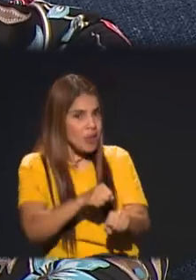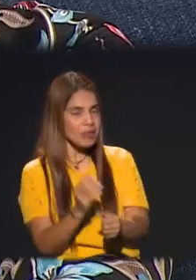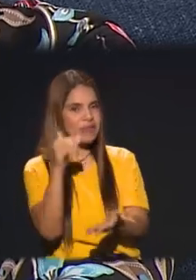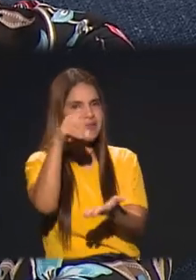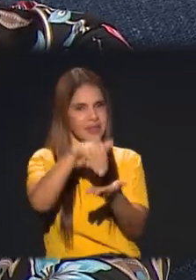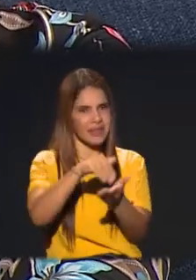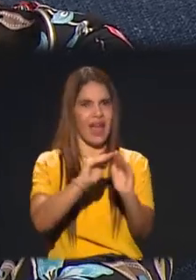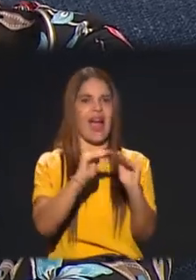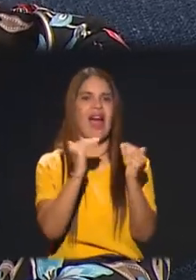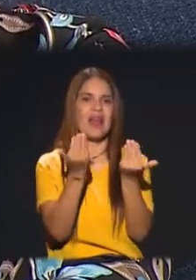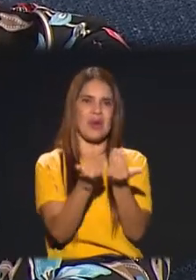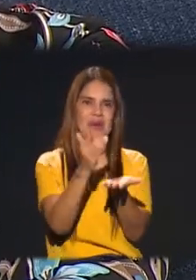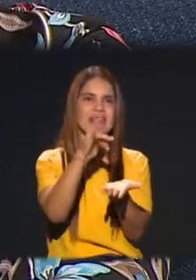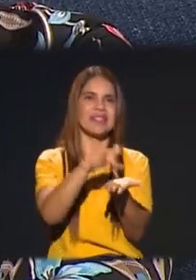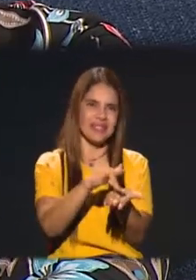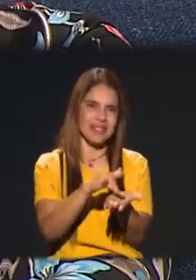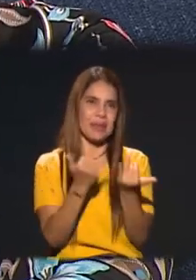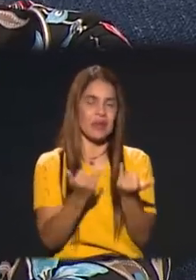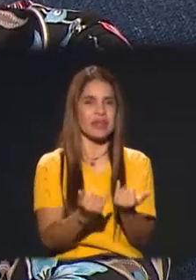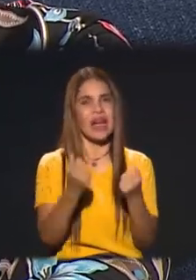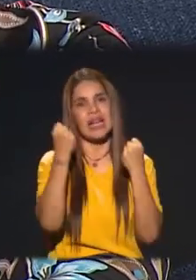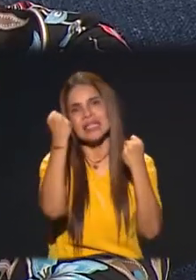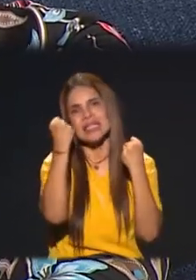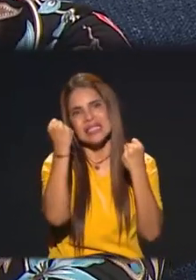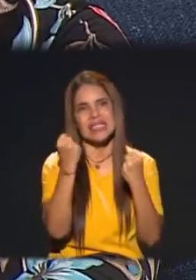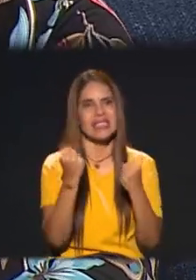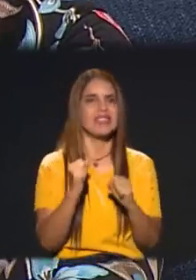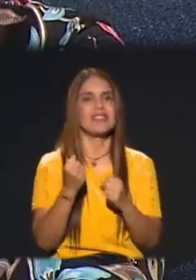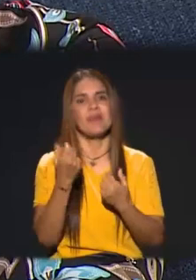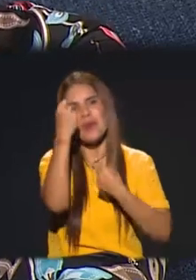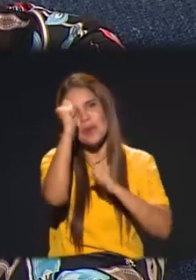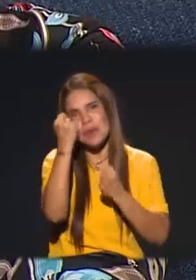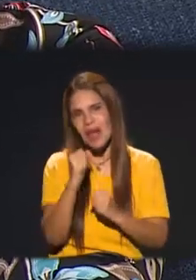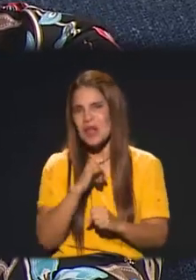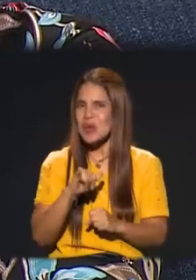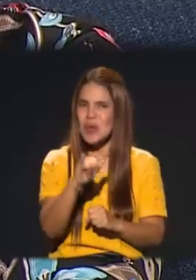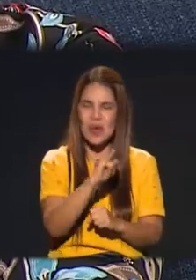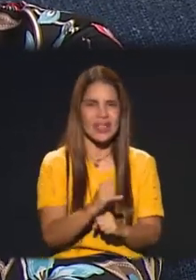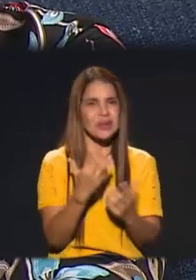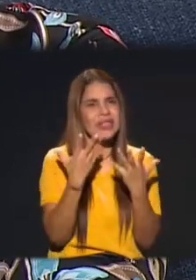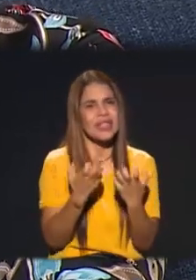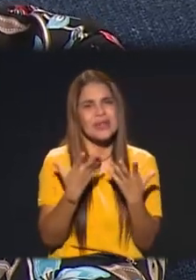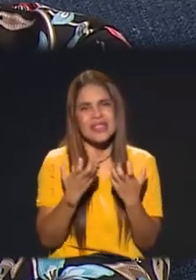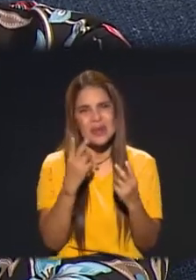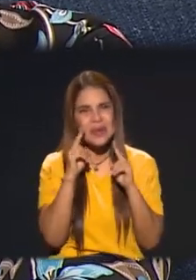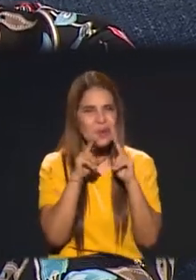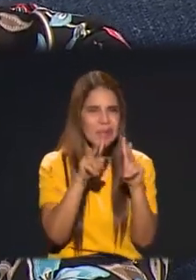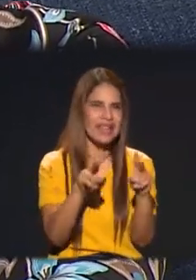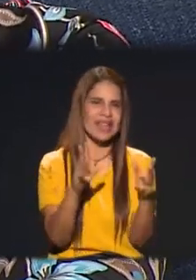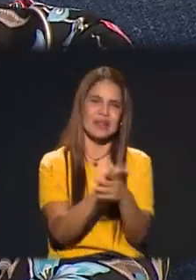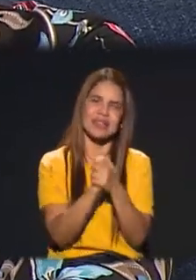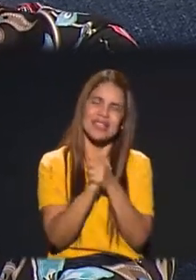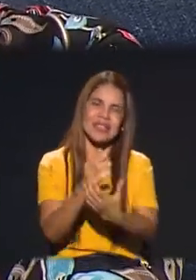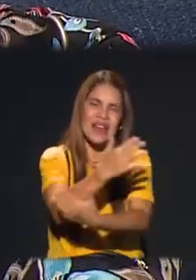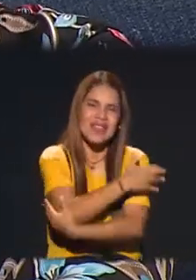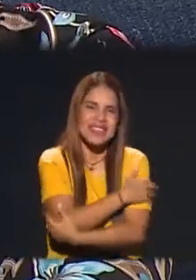llegar al colegio y que vamos a estar seguros. Pero la ansiedad que ustedes tienen por verse es la misma que tenemos nosotros por estar allá con ustedes, por